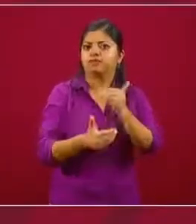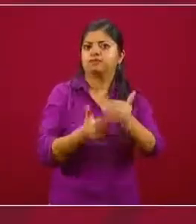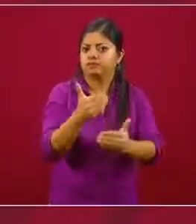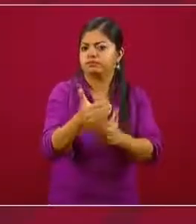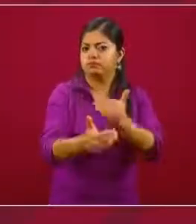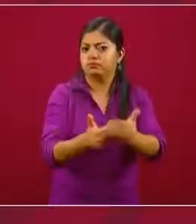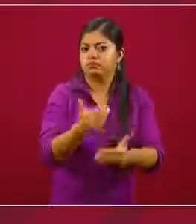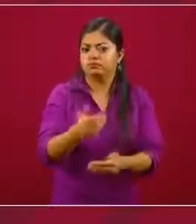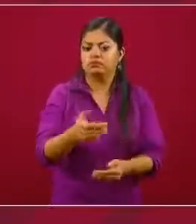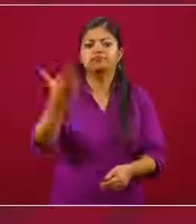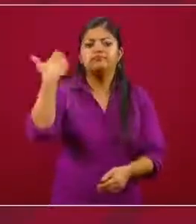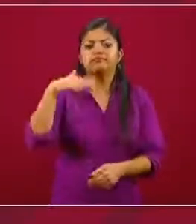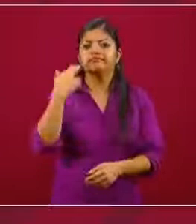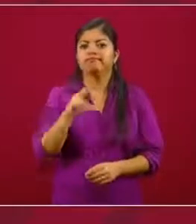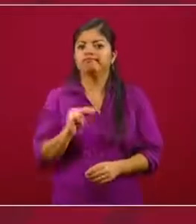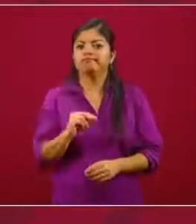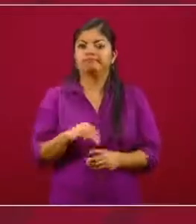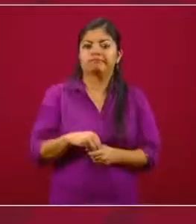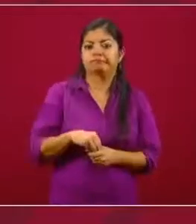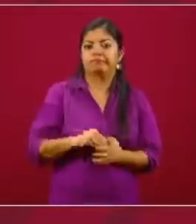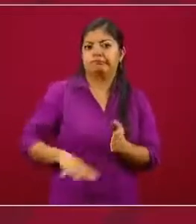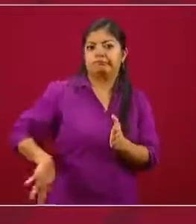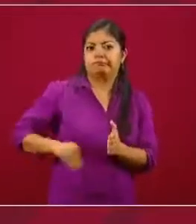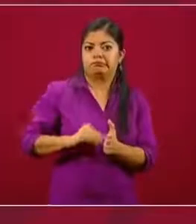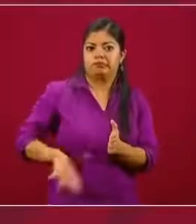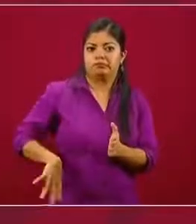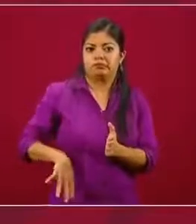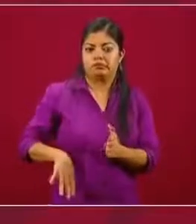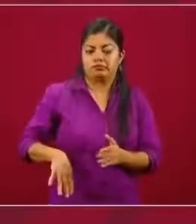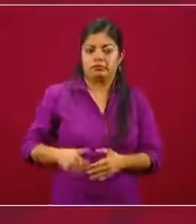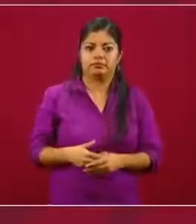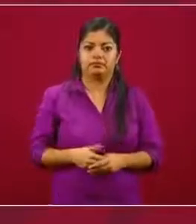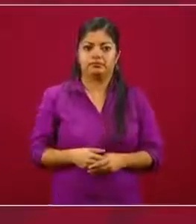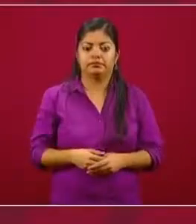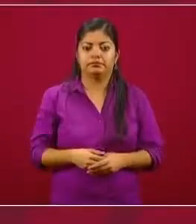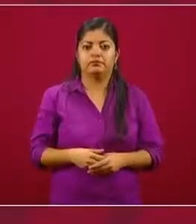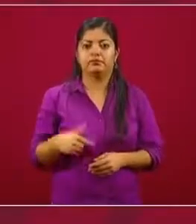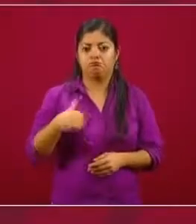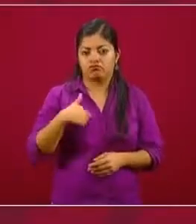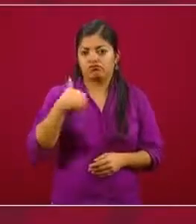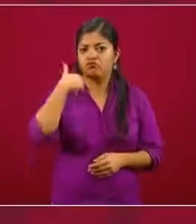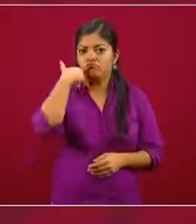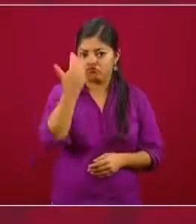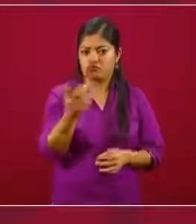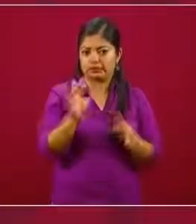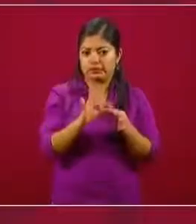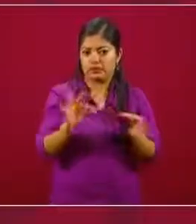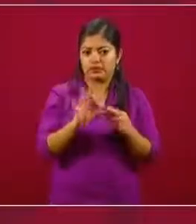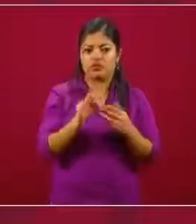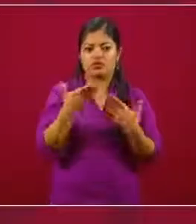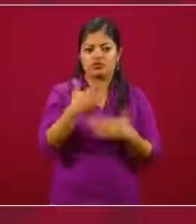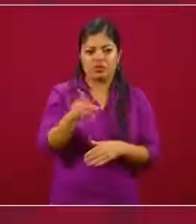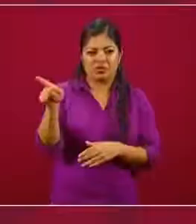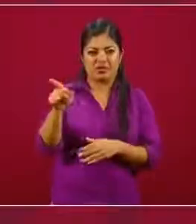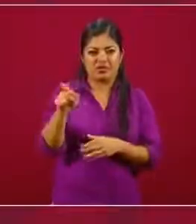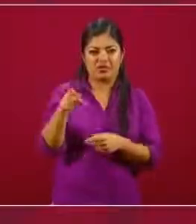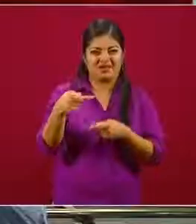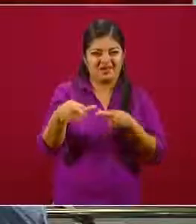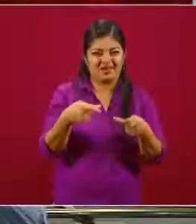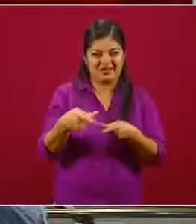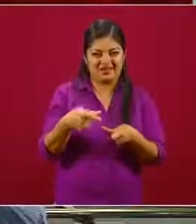se solía asumir se podía en esta materia. Quiero comentar nada más sobre el protocolo para